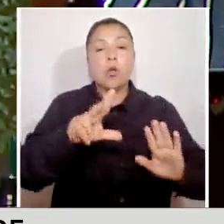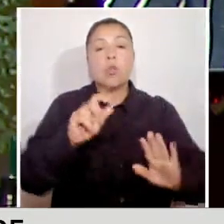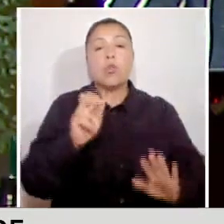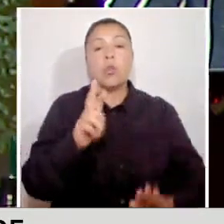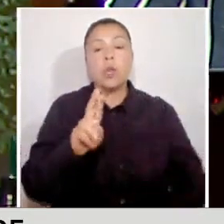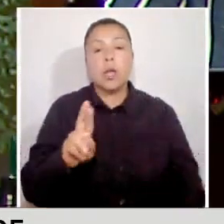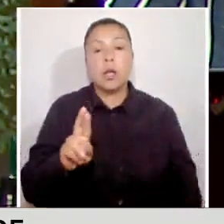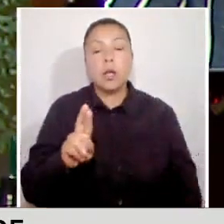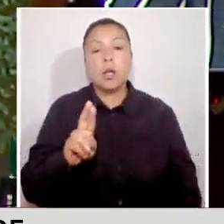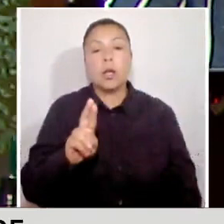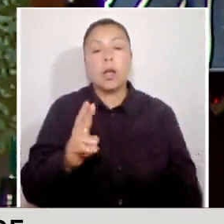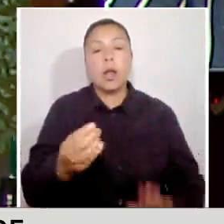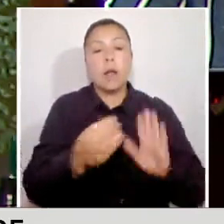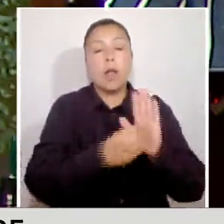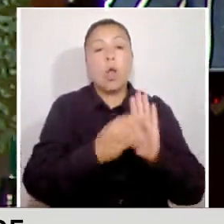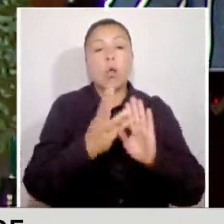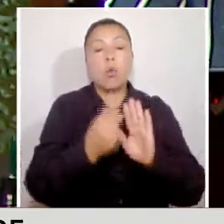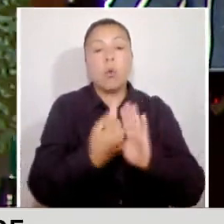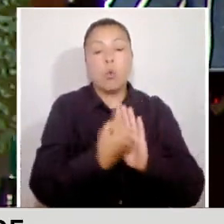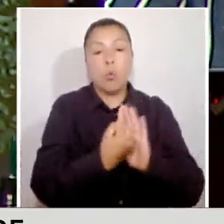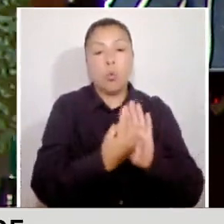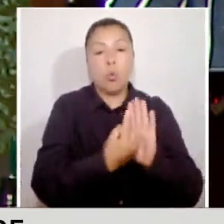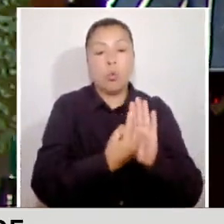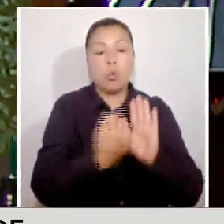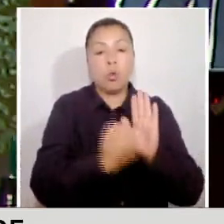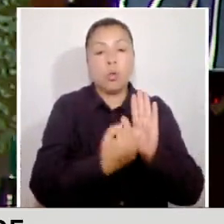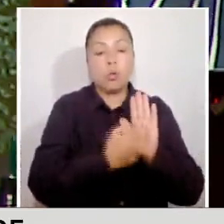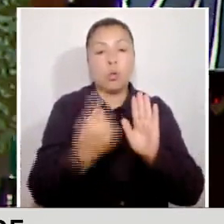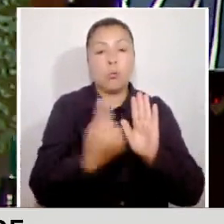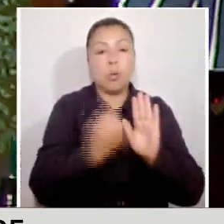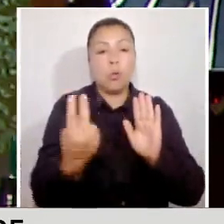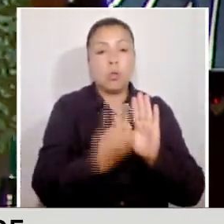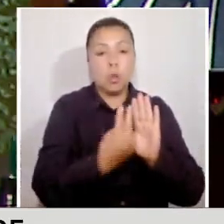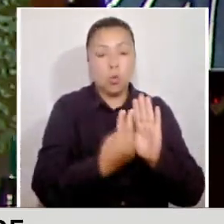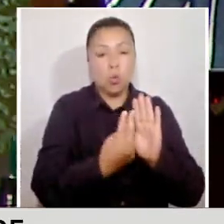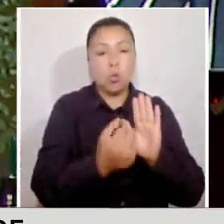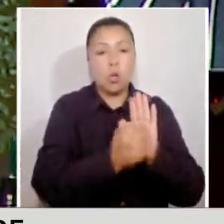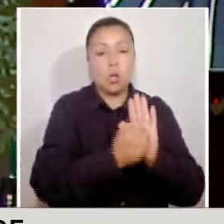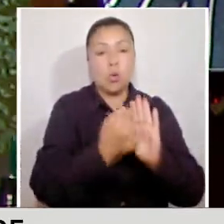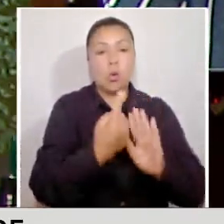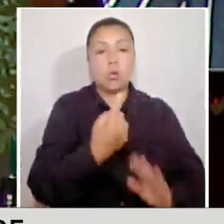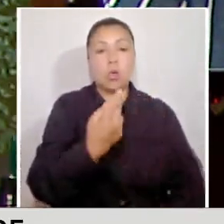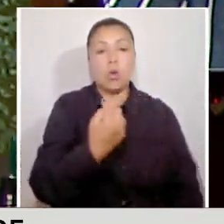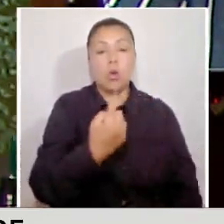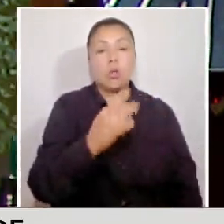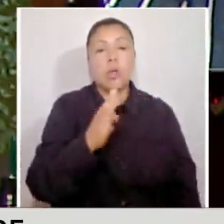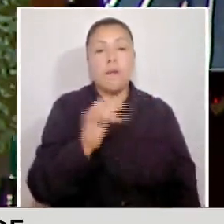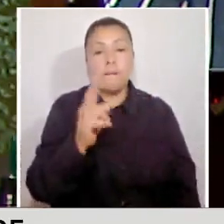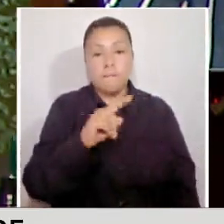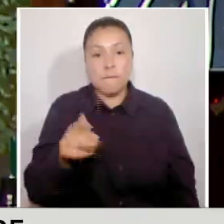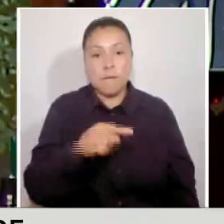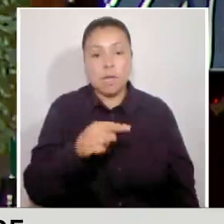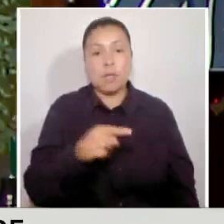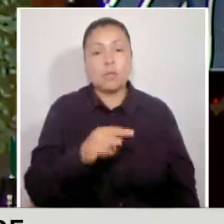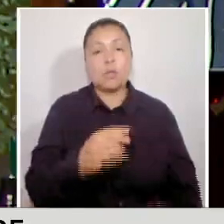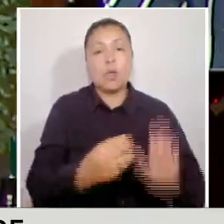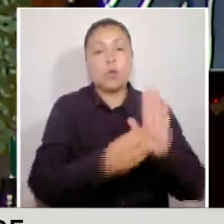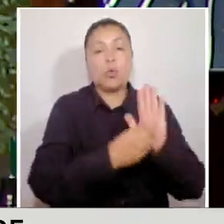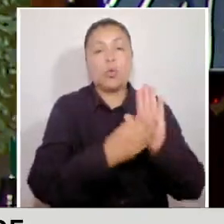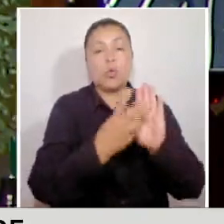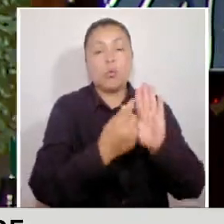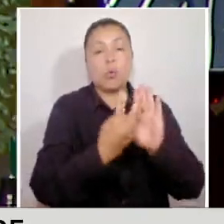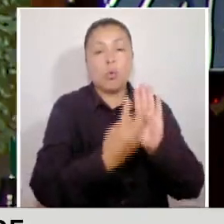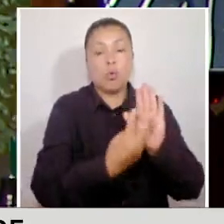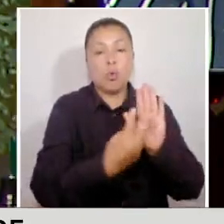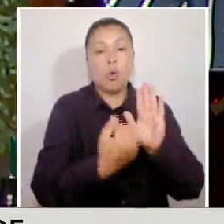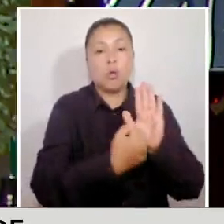contenido en el número un los incisos primero yundo del artículo 111 bis contenido en el número 2s los incisos